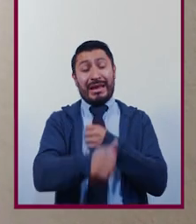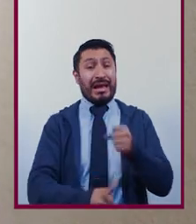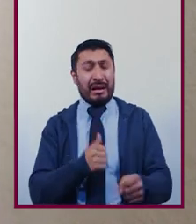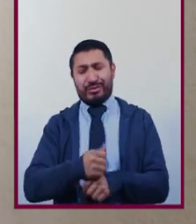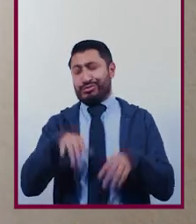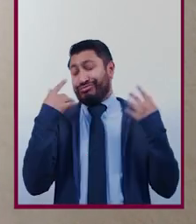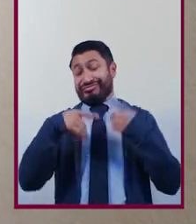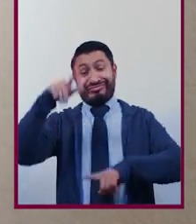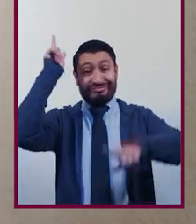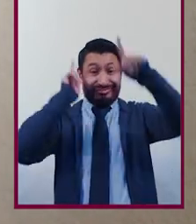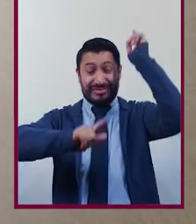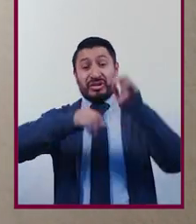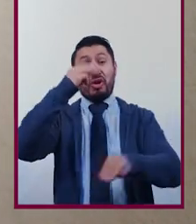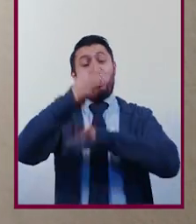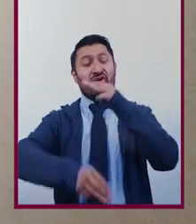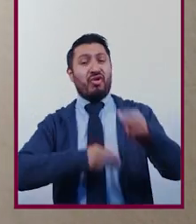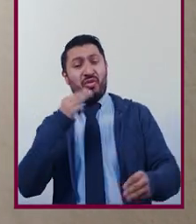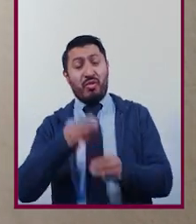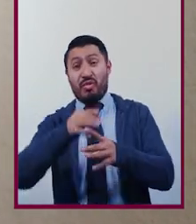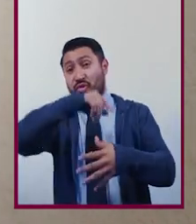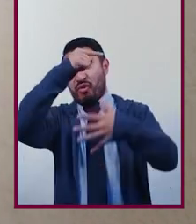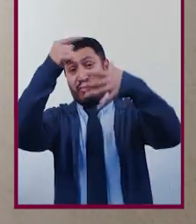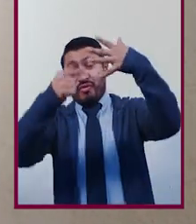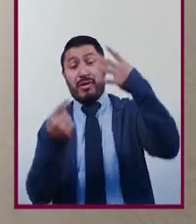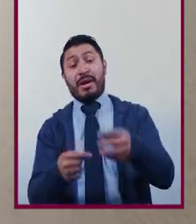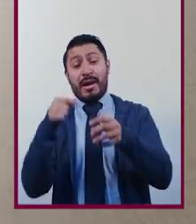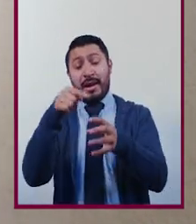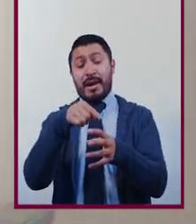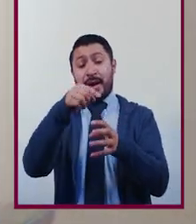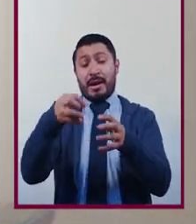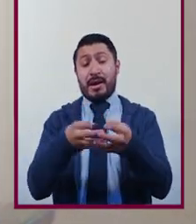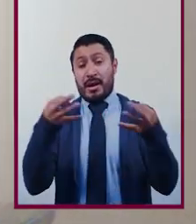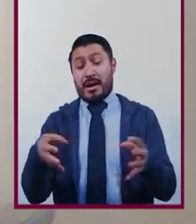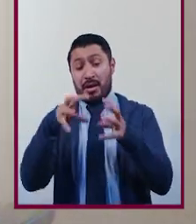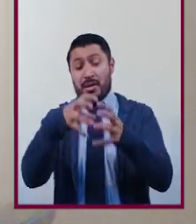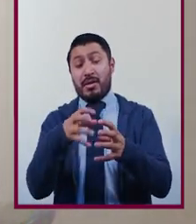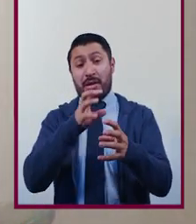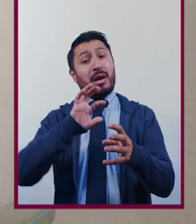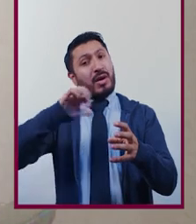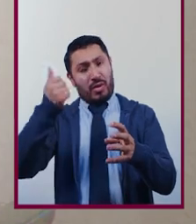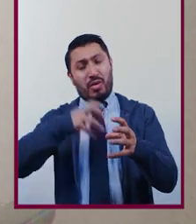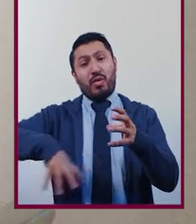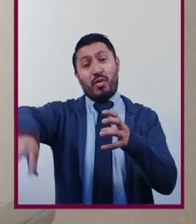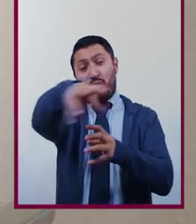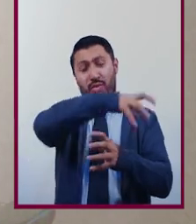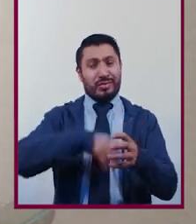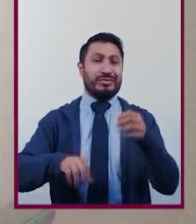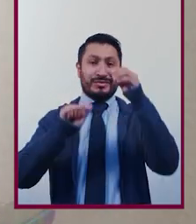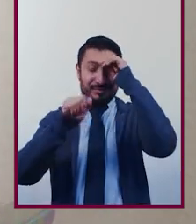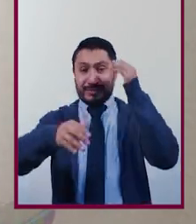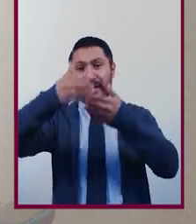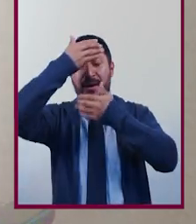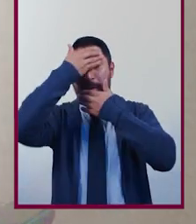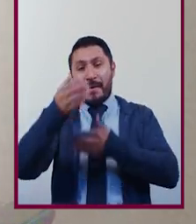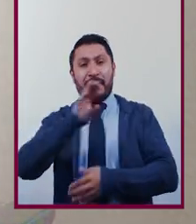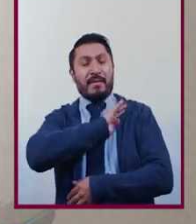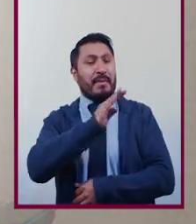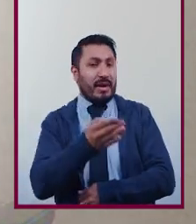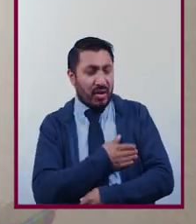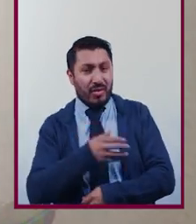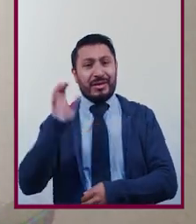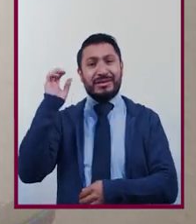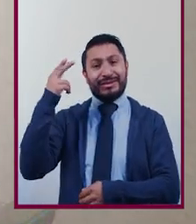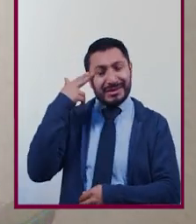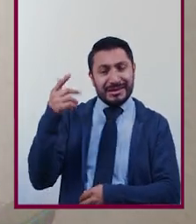¡Qué loco! Todos los planetas y el Sol girando alrededor de la Tierra. Por supuesto, también los árabes, españoles medievales, chinos